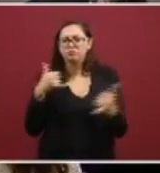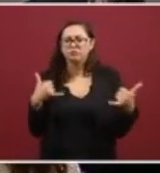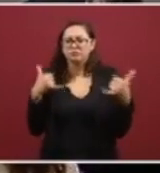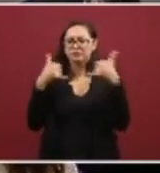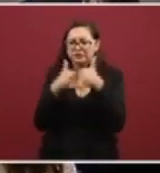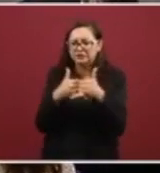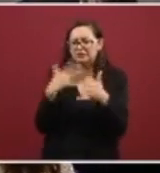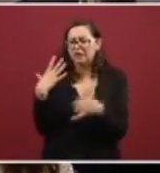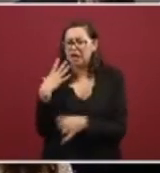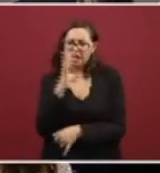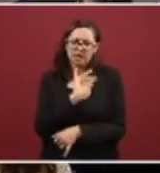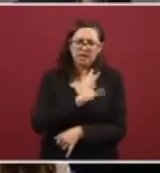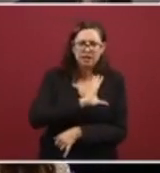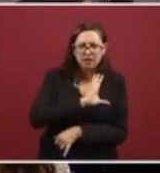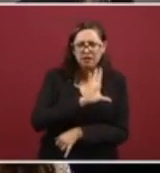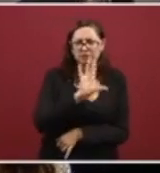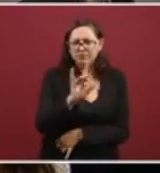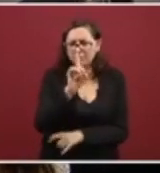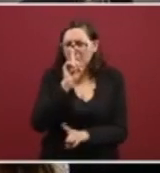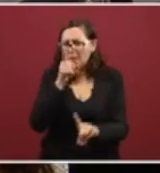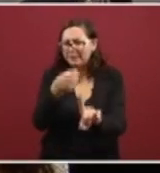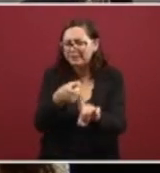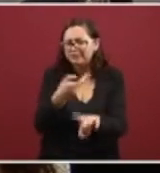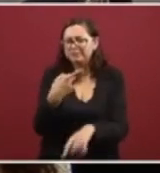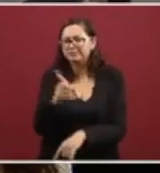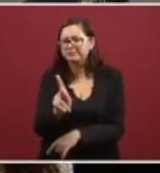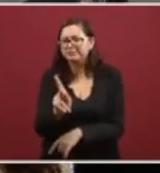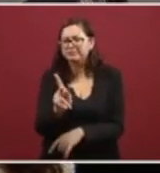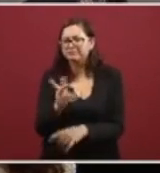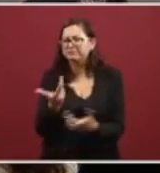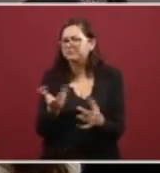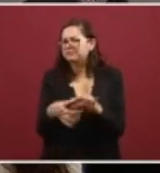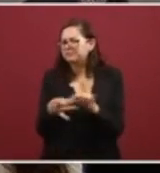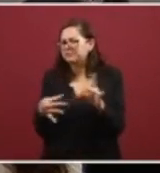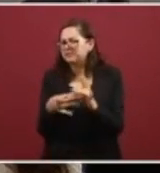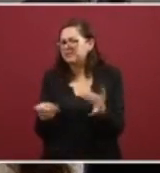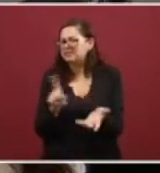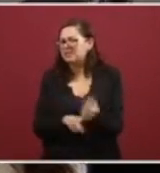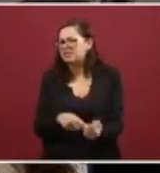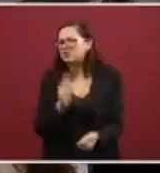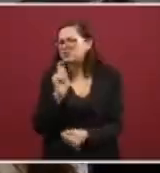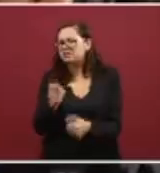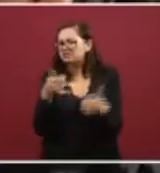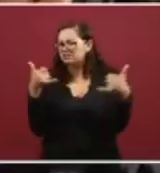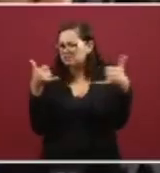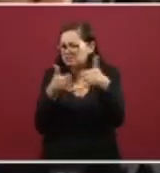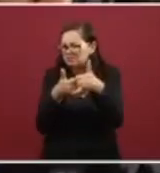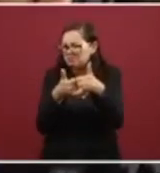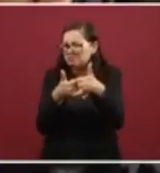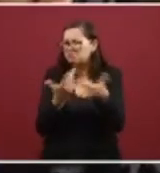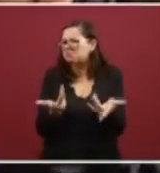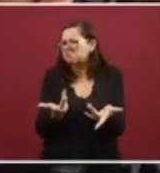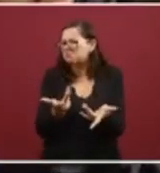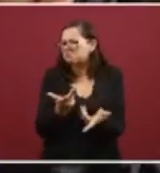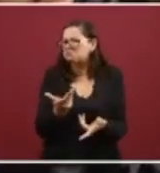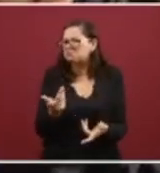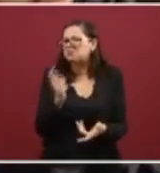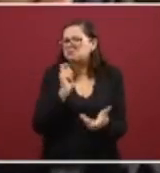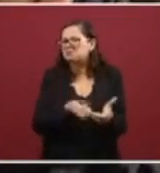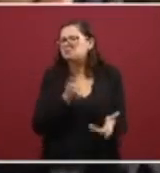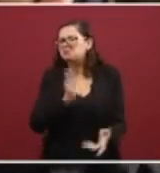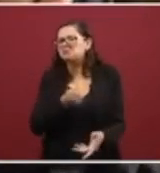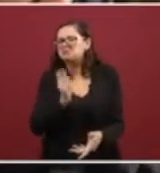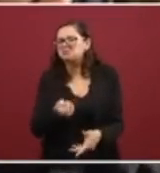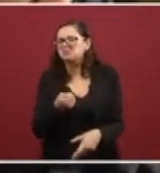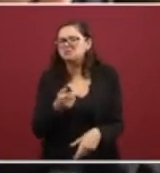intercedido en este objetivo, pero no ha dado los detalles sobre el contenido de la llamada. Me gustaría ver si nos puede